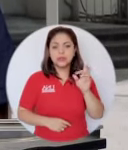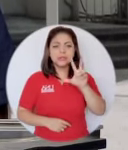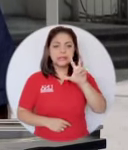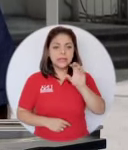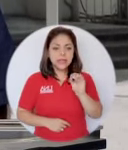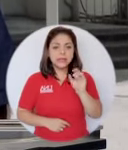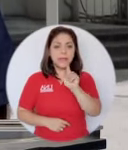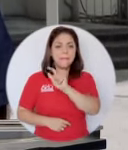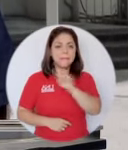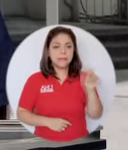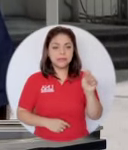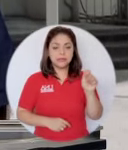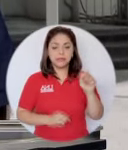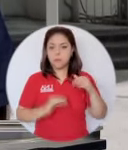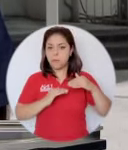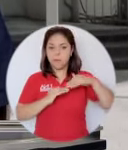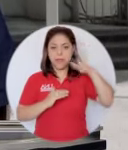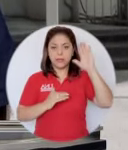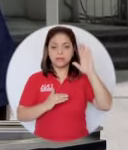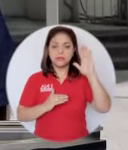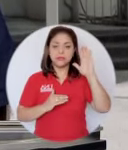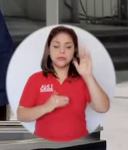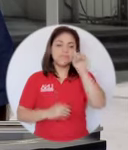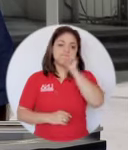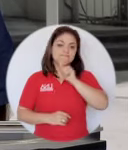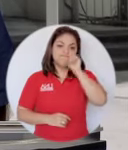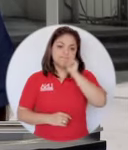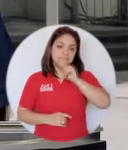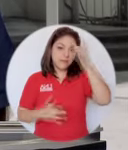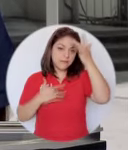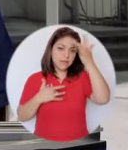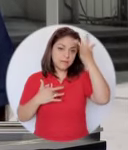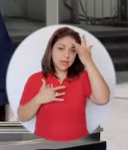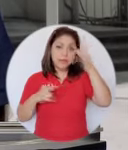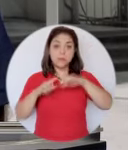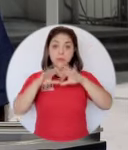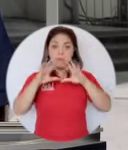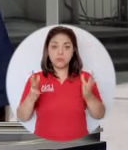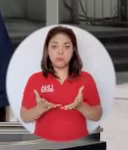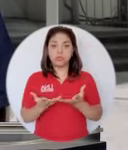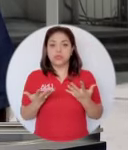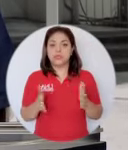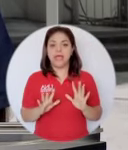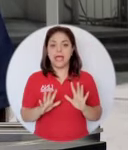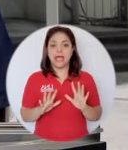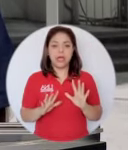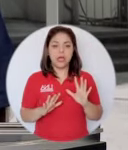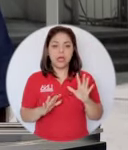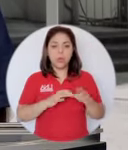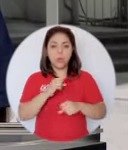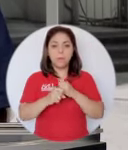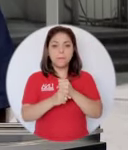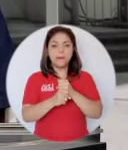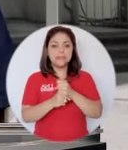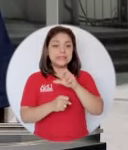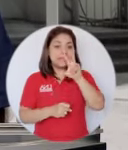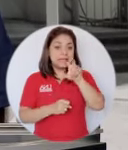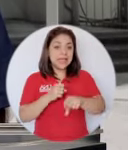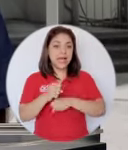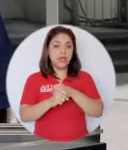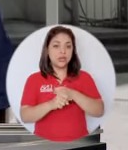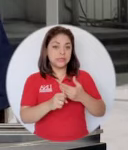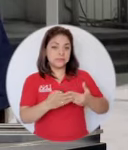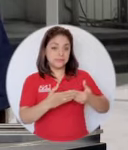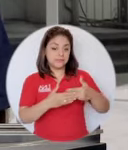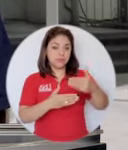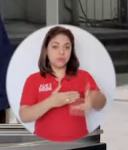más de estar lidiando con la enfermedad, en el mundo ya vamos a cumplir 3 años, en el próximo noviembre, desde que